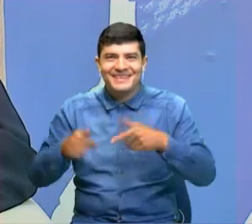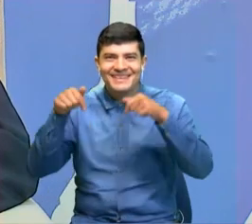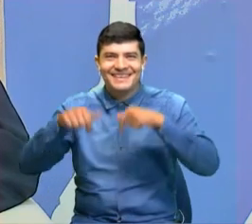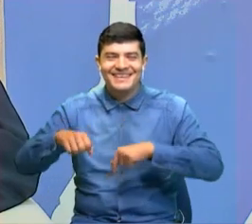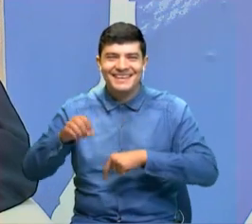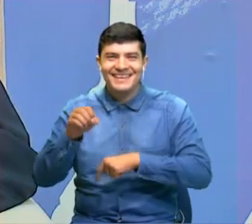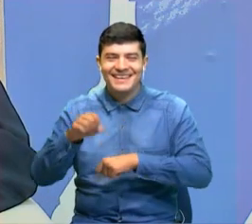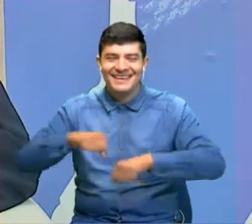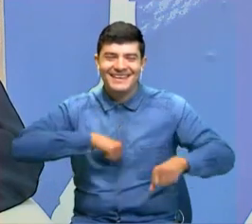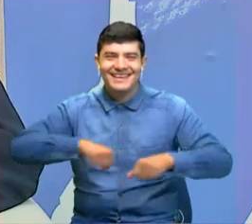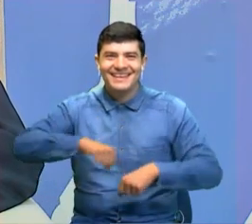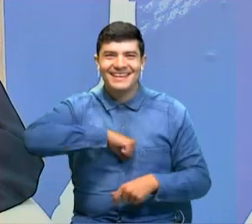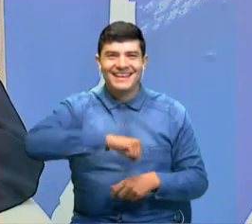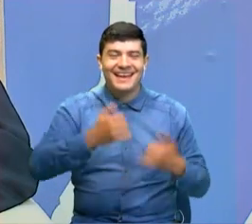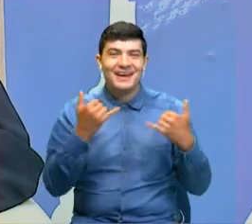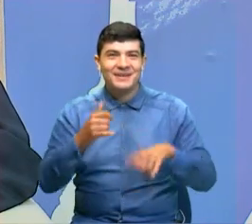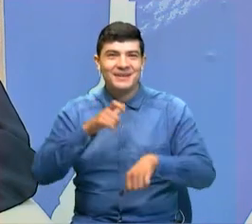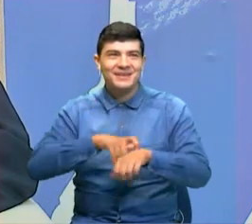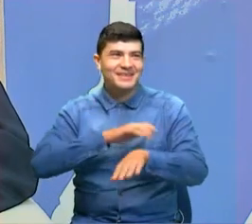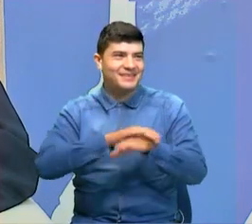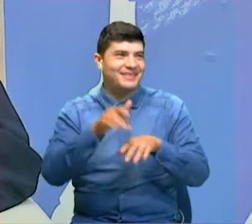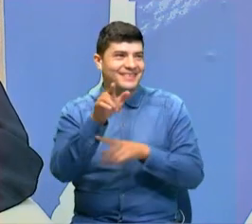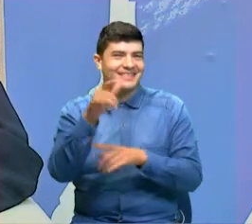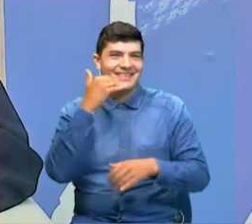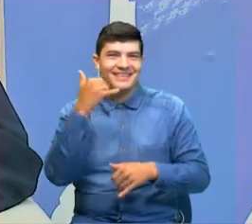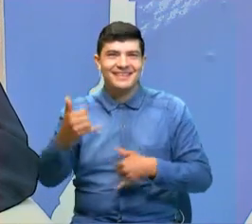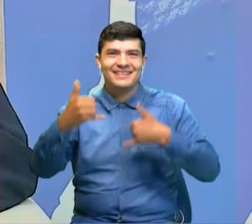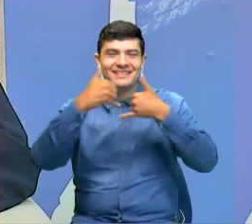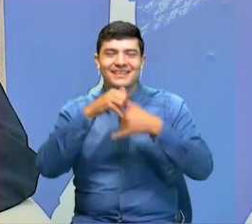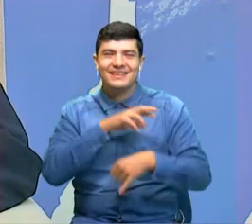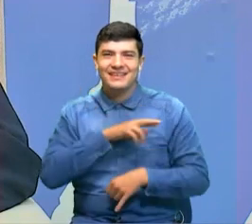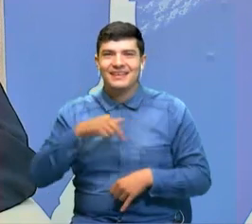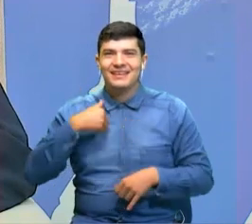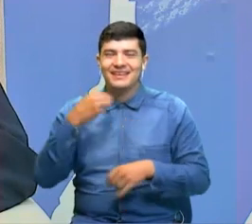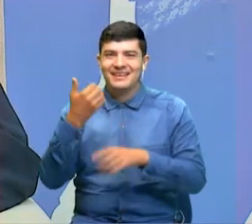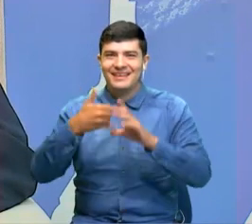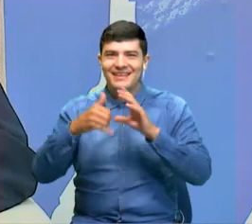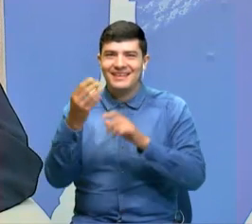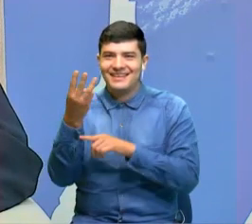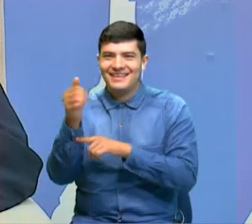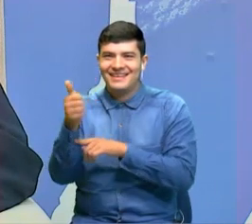que se comunique con nosotros a través de WhatsApp al